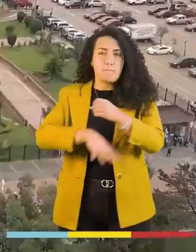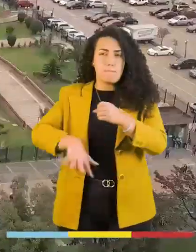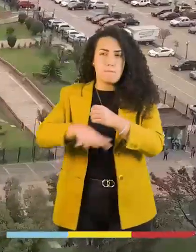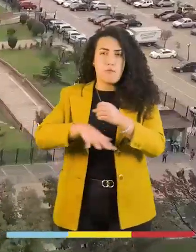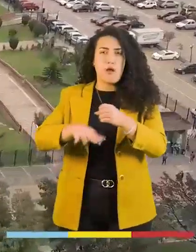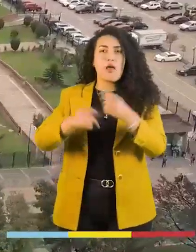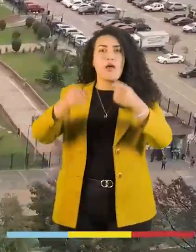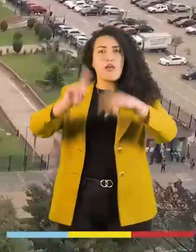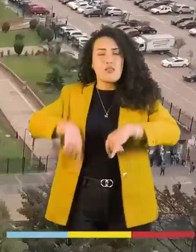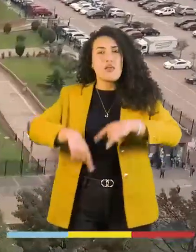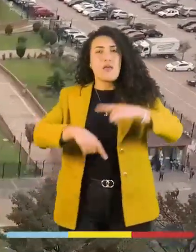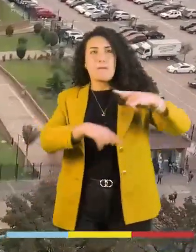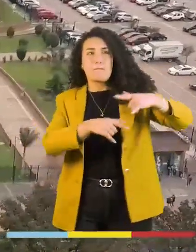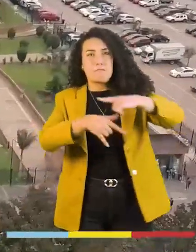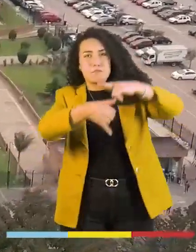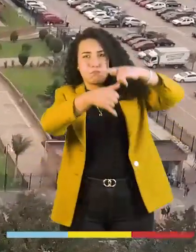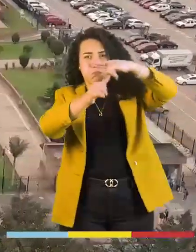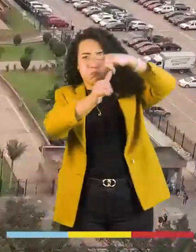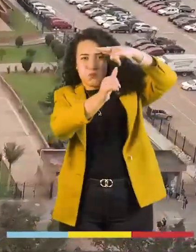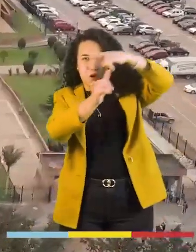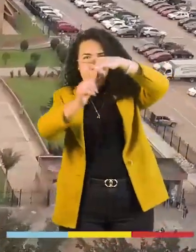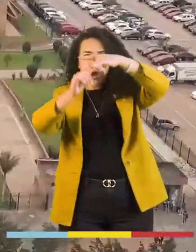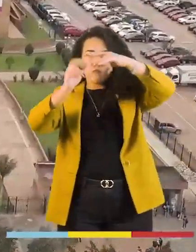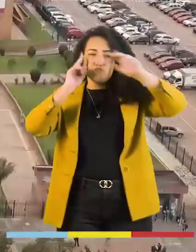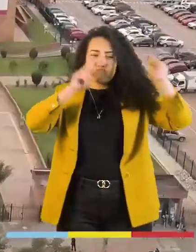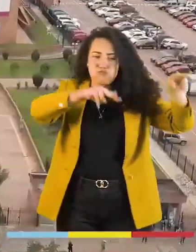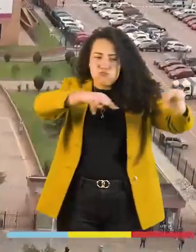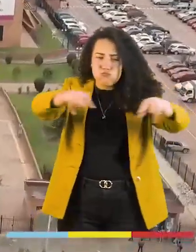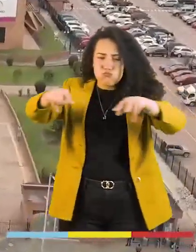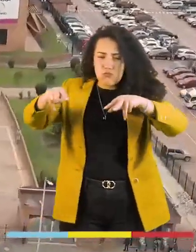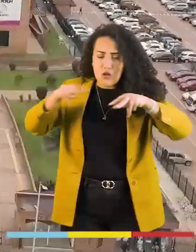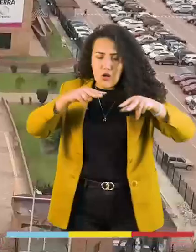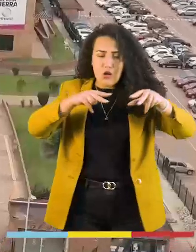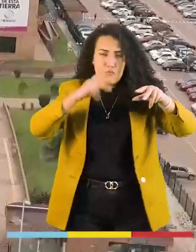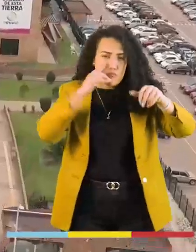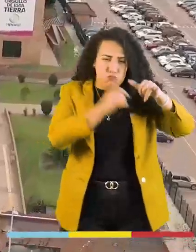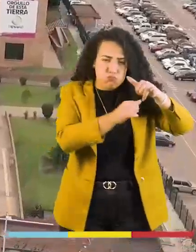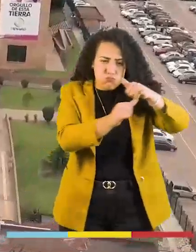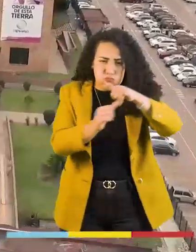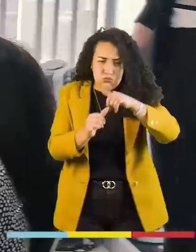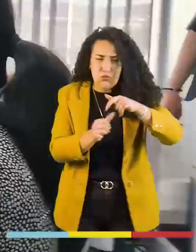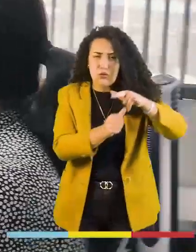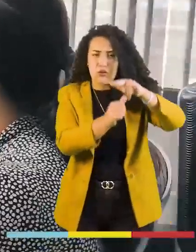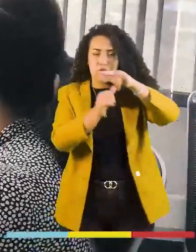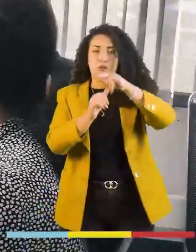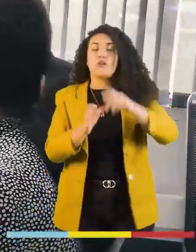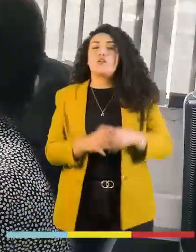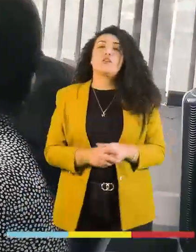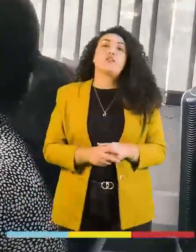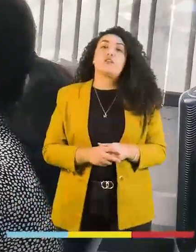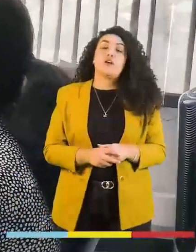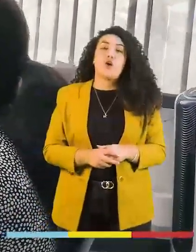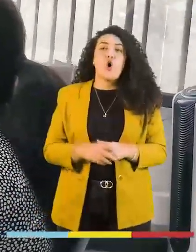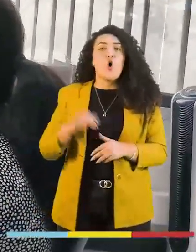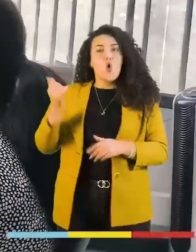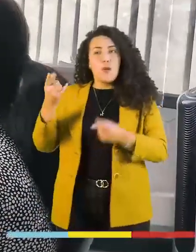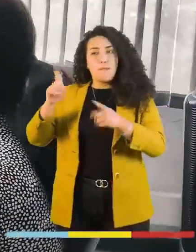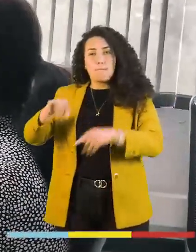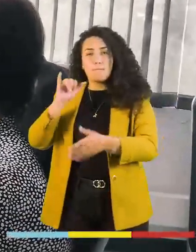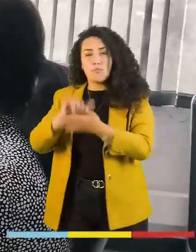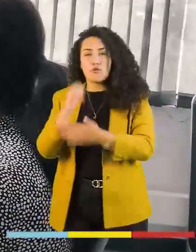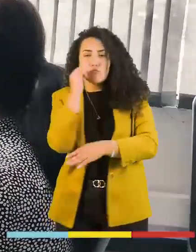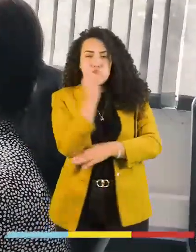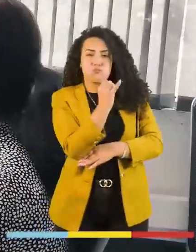lo básico, vamos a tener dron para que haga los planos desde luego aéreos y estar jugando con una cámara móvil que va a estar con